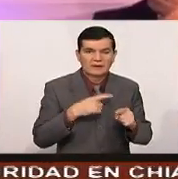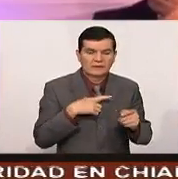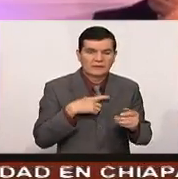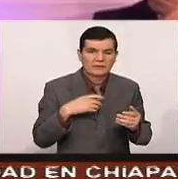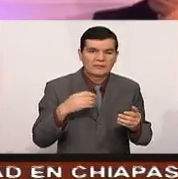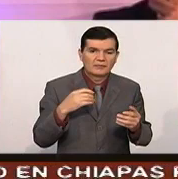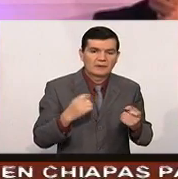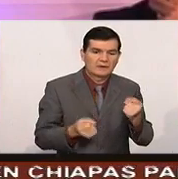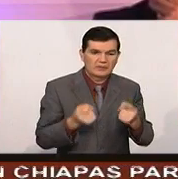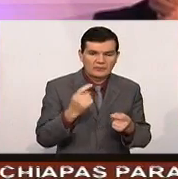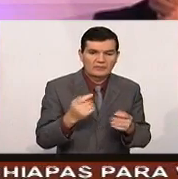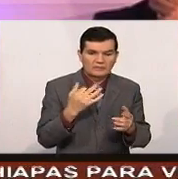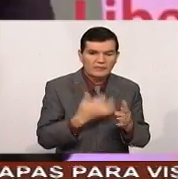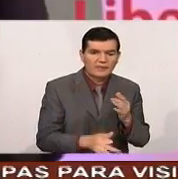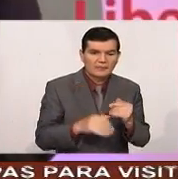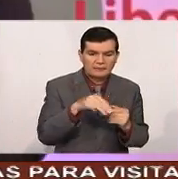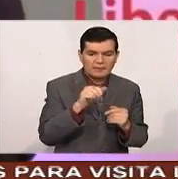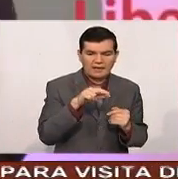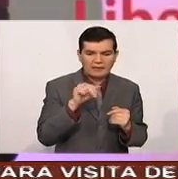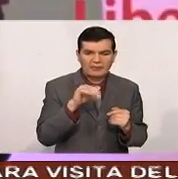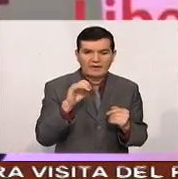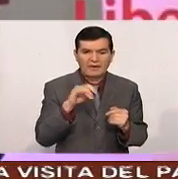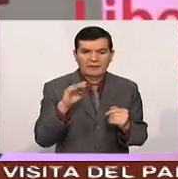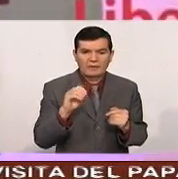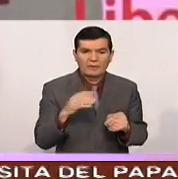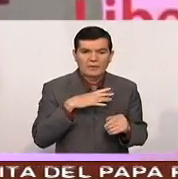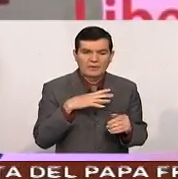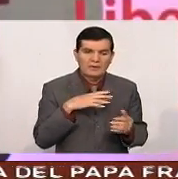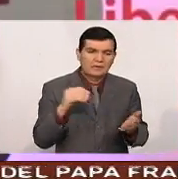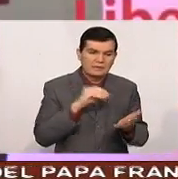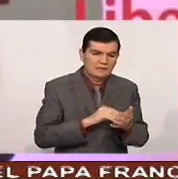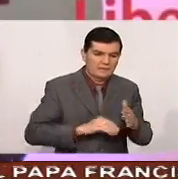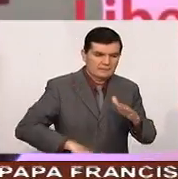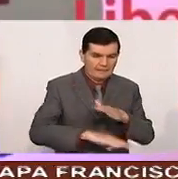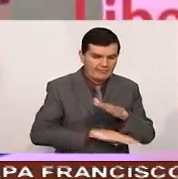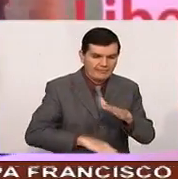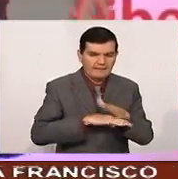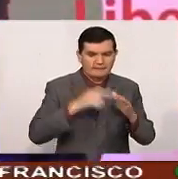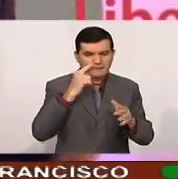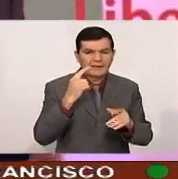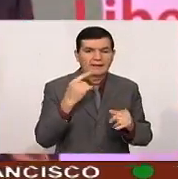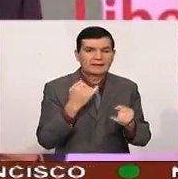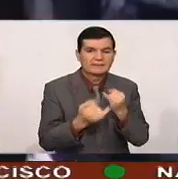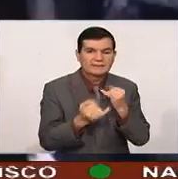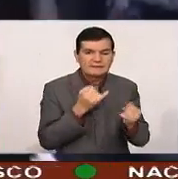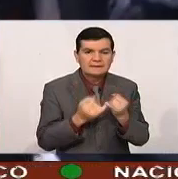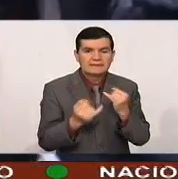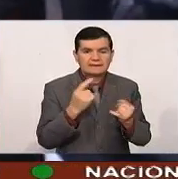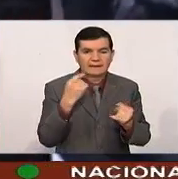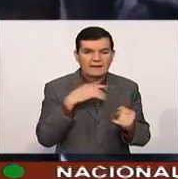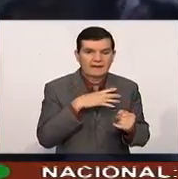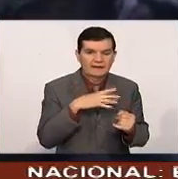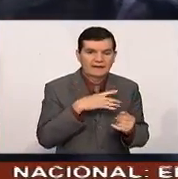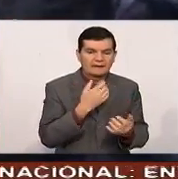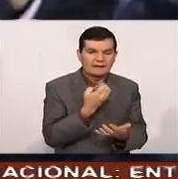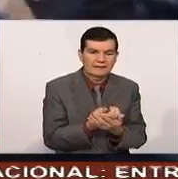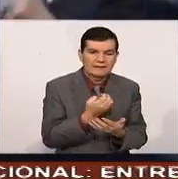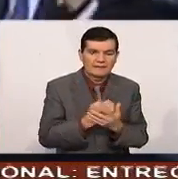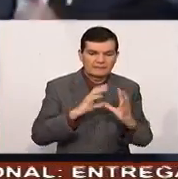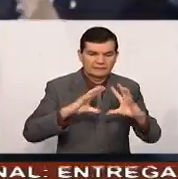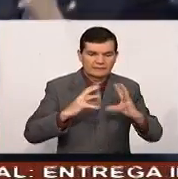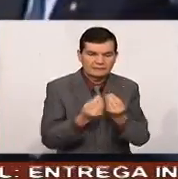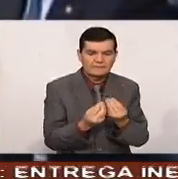oposición. Manlio Fabio Beltrones dijo que México cuenta con sólidos fundamentos para sortear la turbulencia financiera